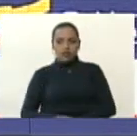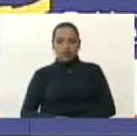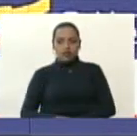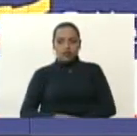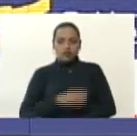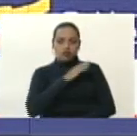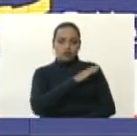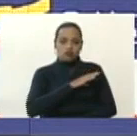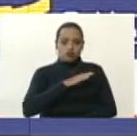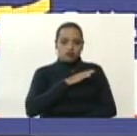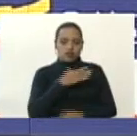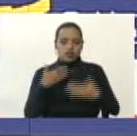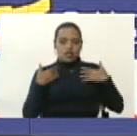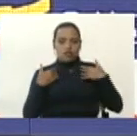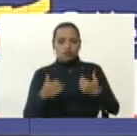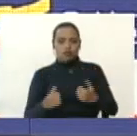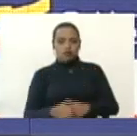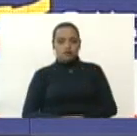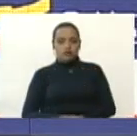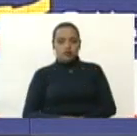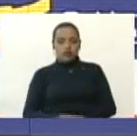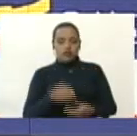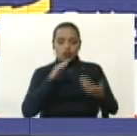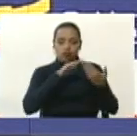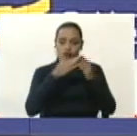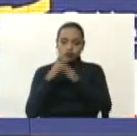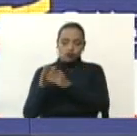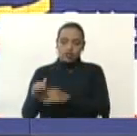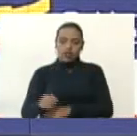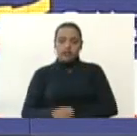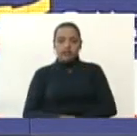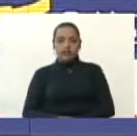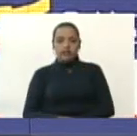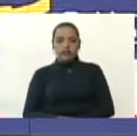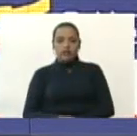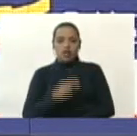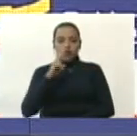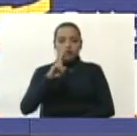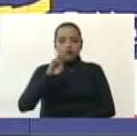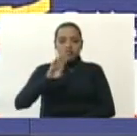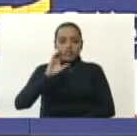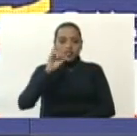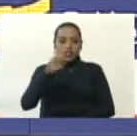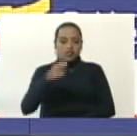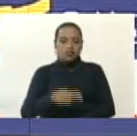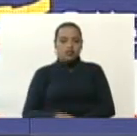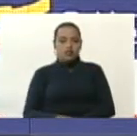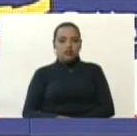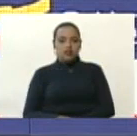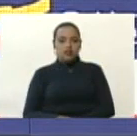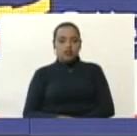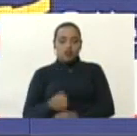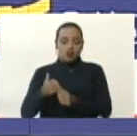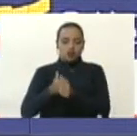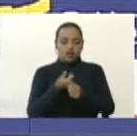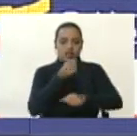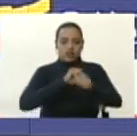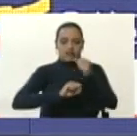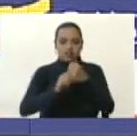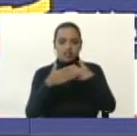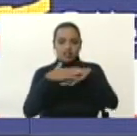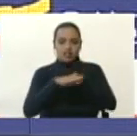de salud, las comunas, las UVC, las Unidades Populares de Defensa Integral, las